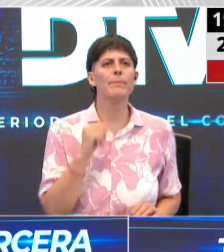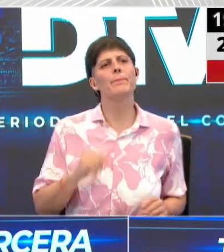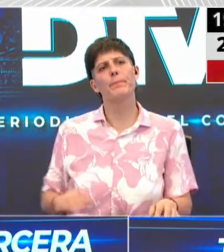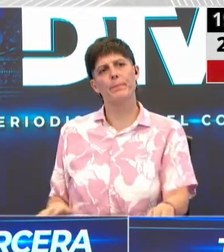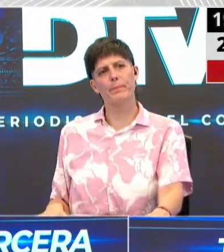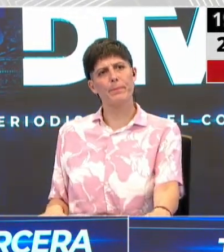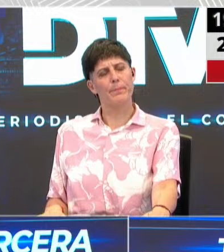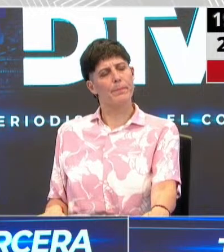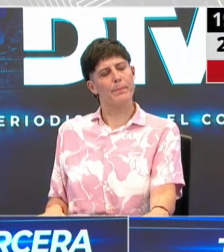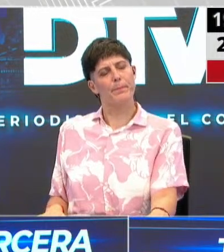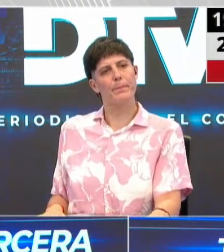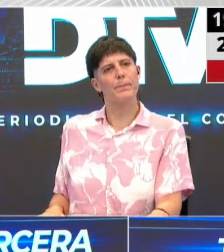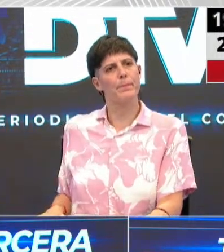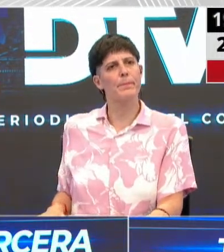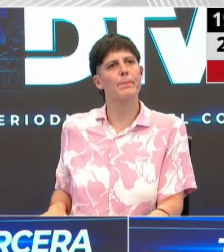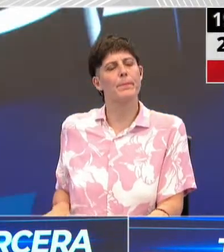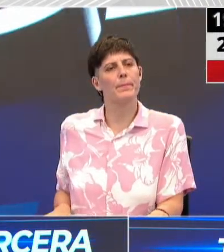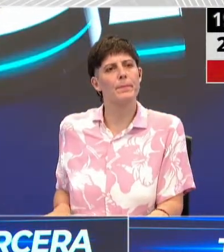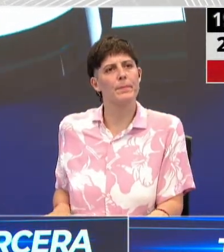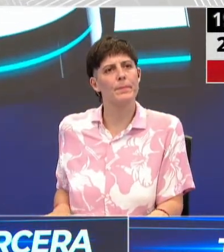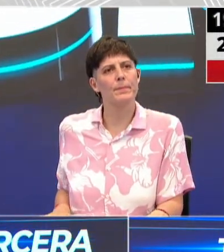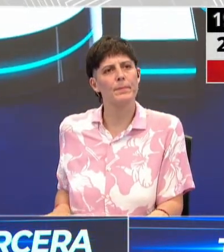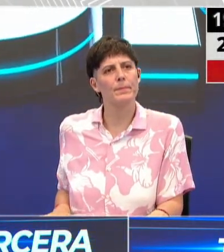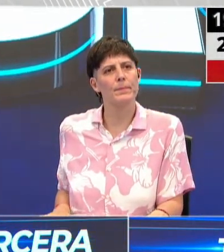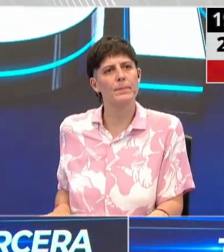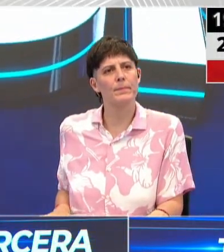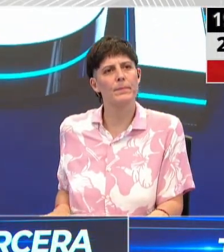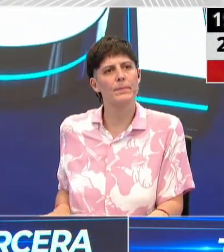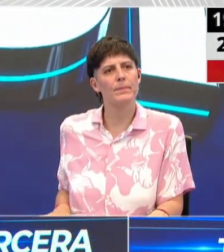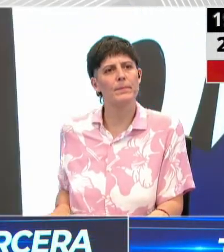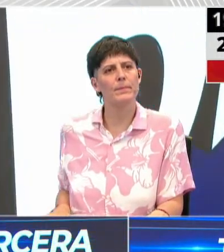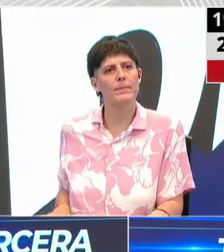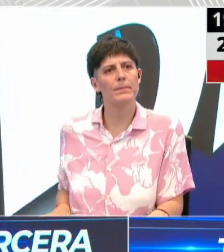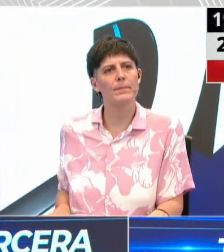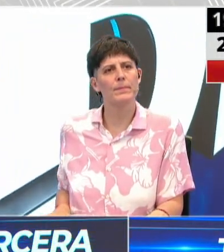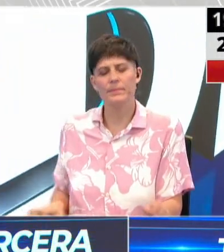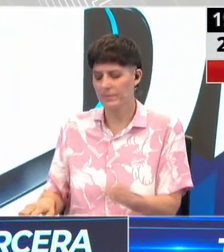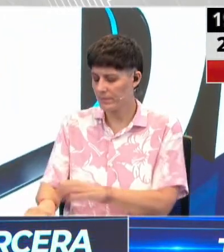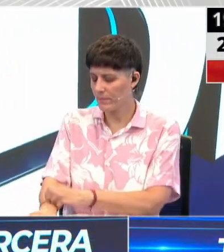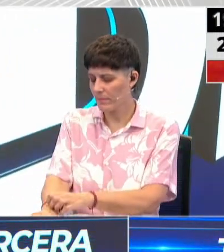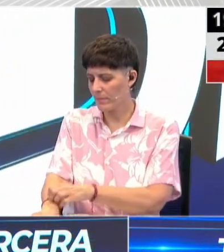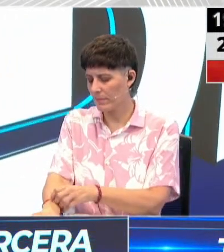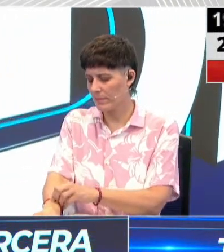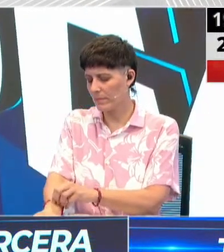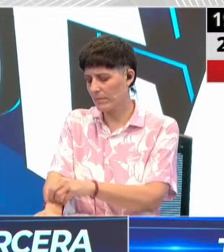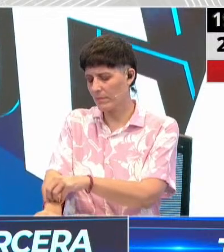Estamos hablando de las situaciones donde hay movilizaciones con